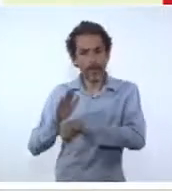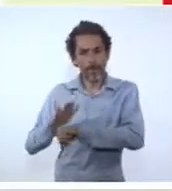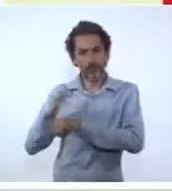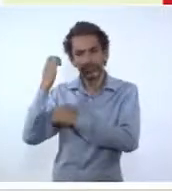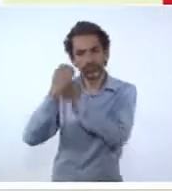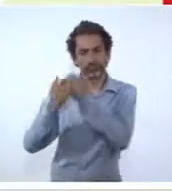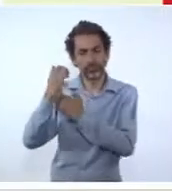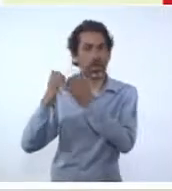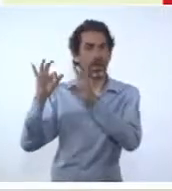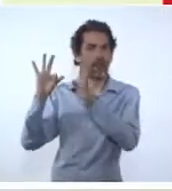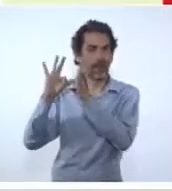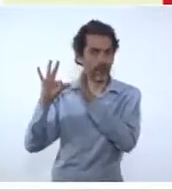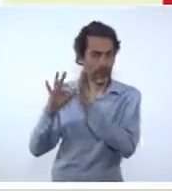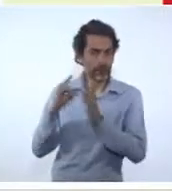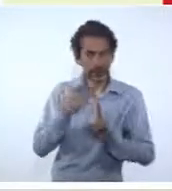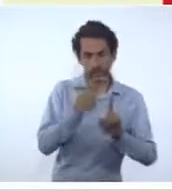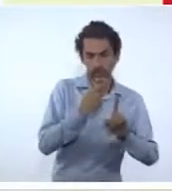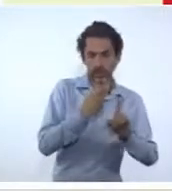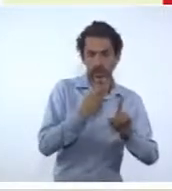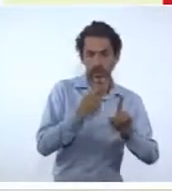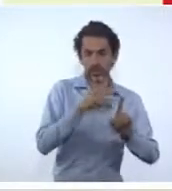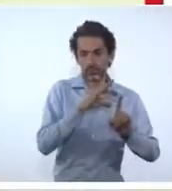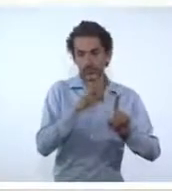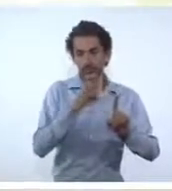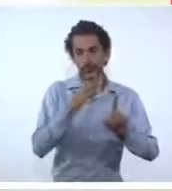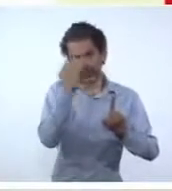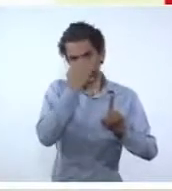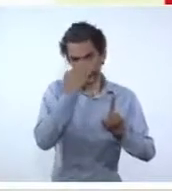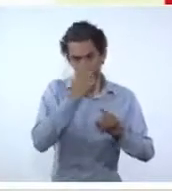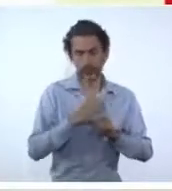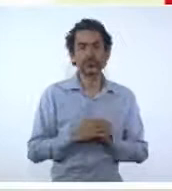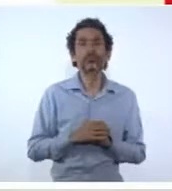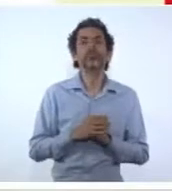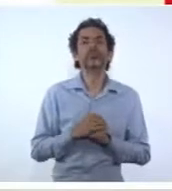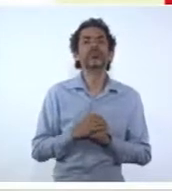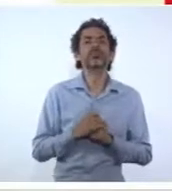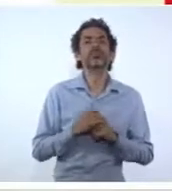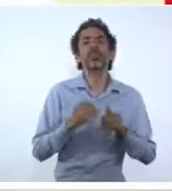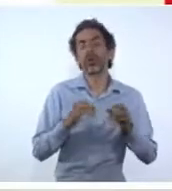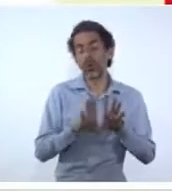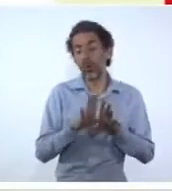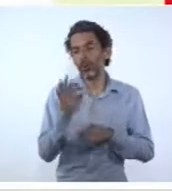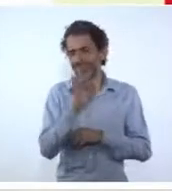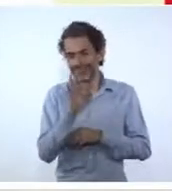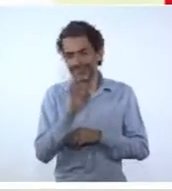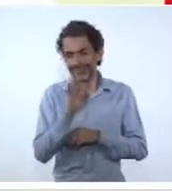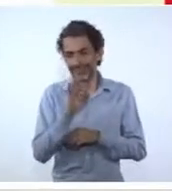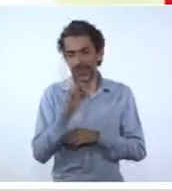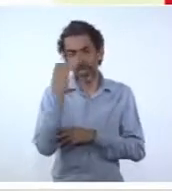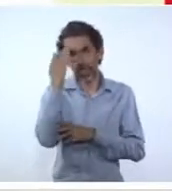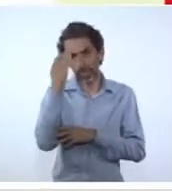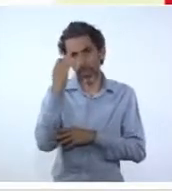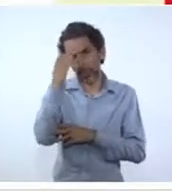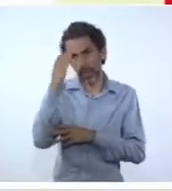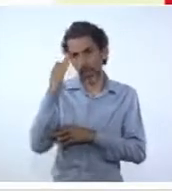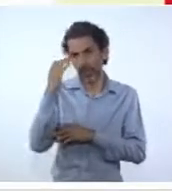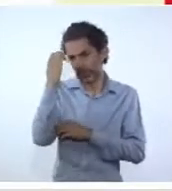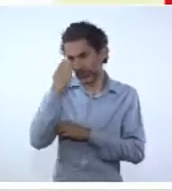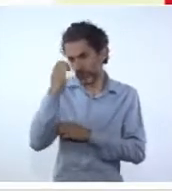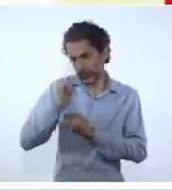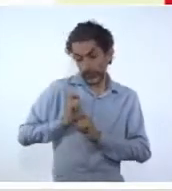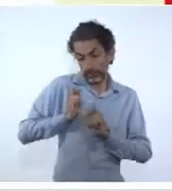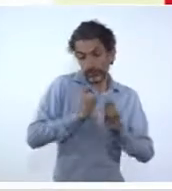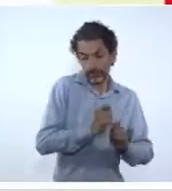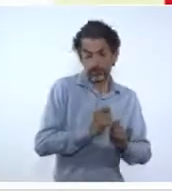síntomas pues ya pasaron hace tiempo o que se tardó mucho en dar el resultado. Este es el